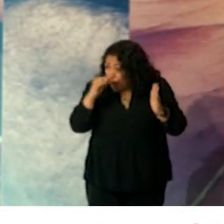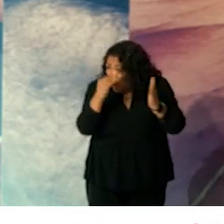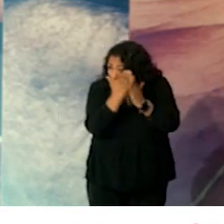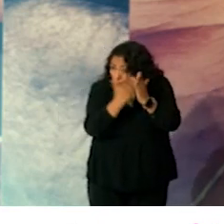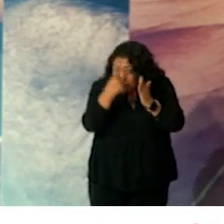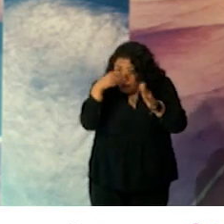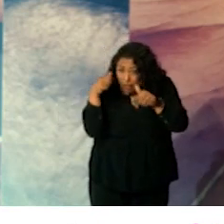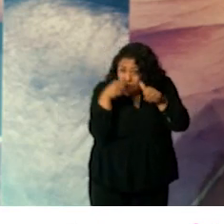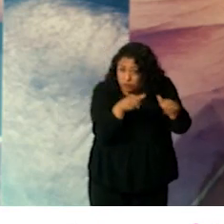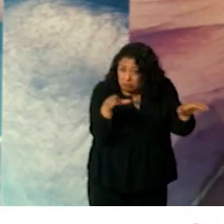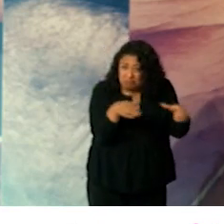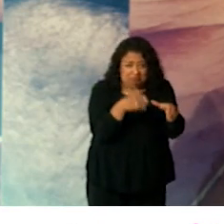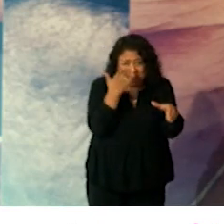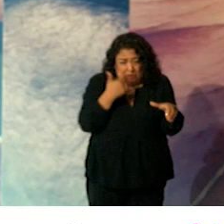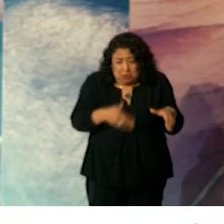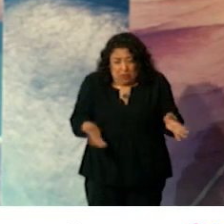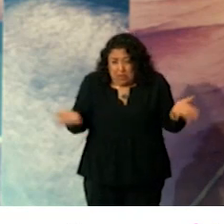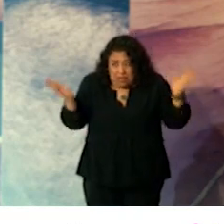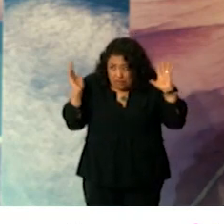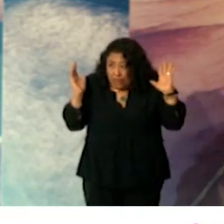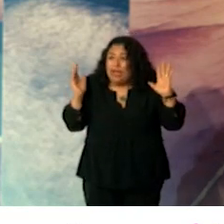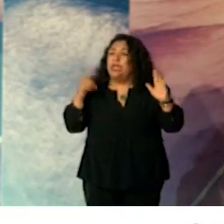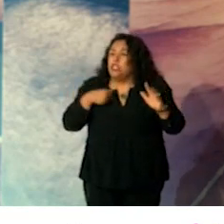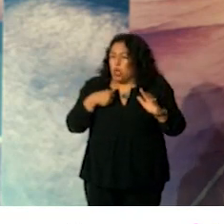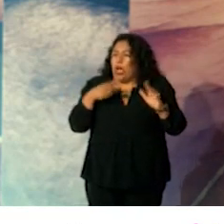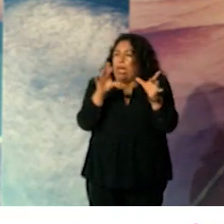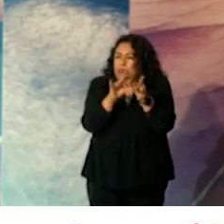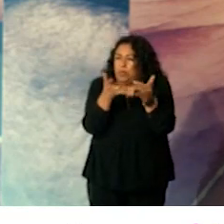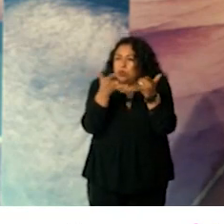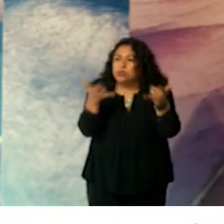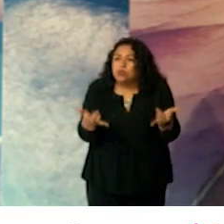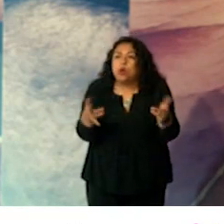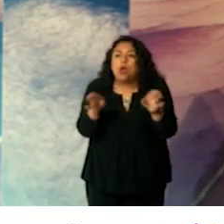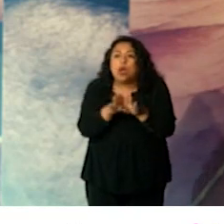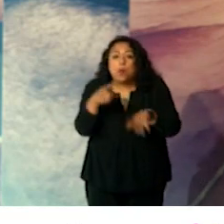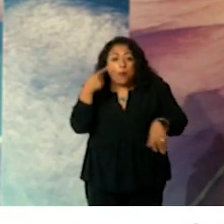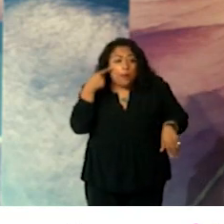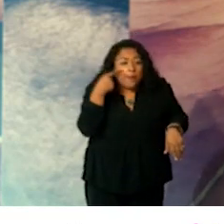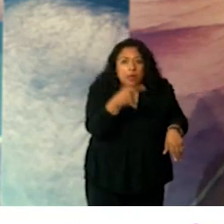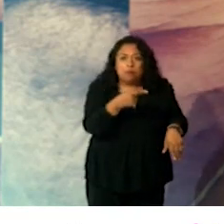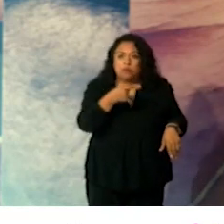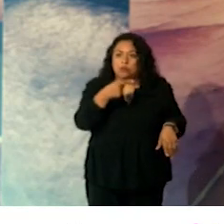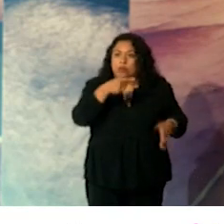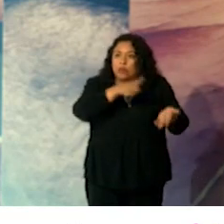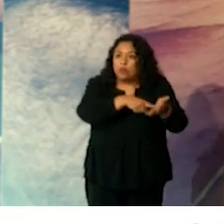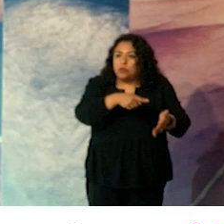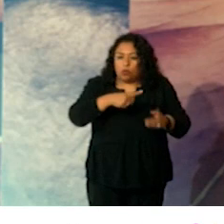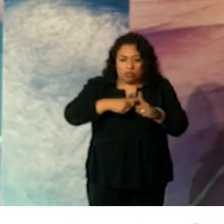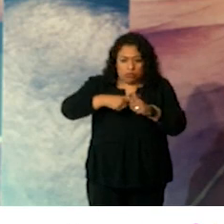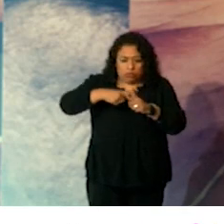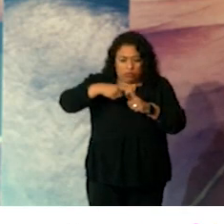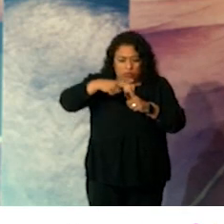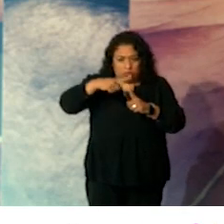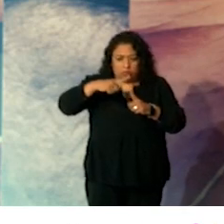de atender a esas comunidades. Los llevo a esa situación de cómo se ve la injusticia